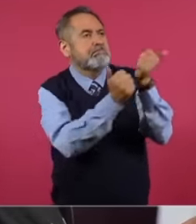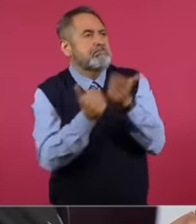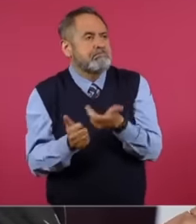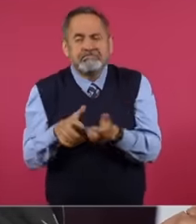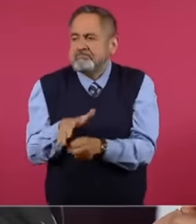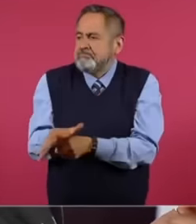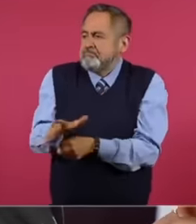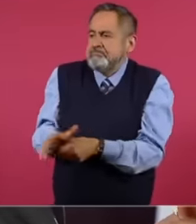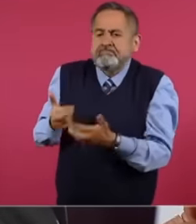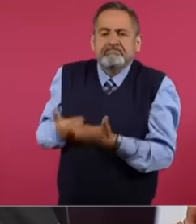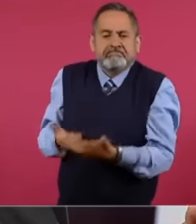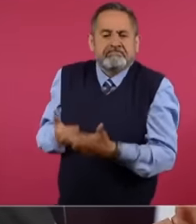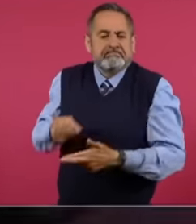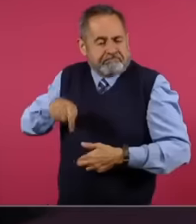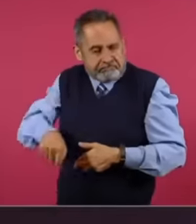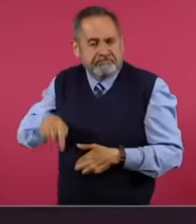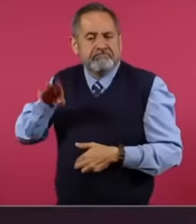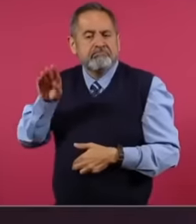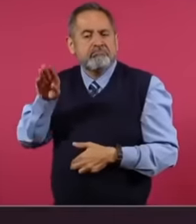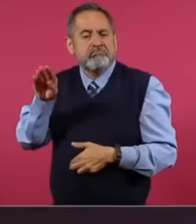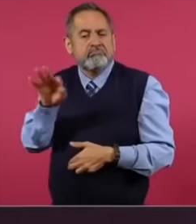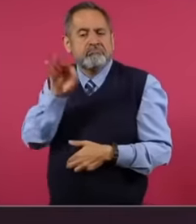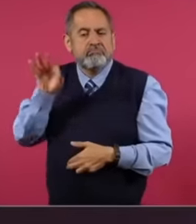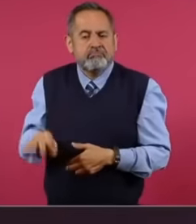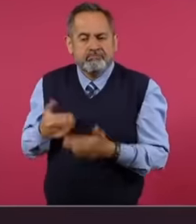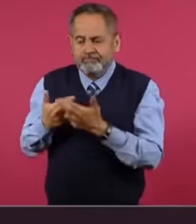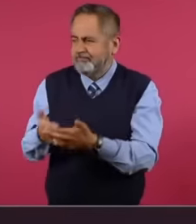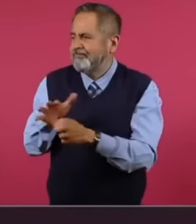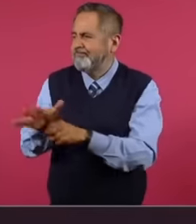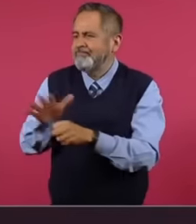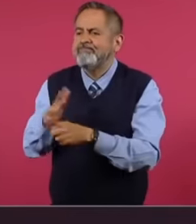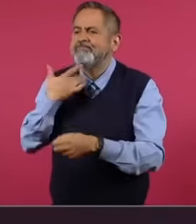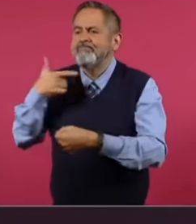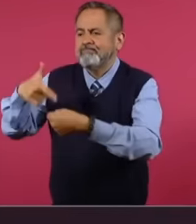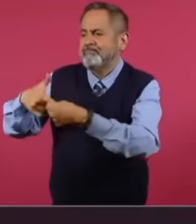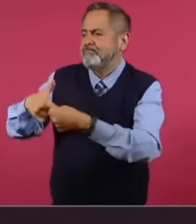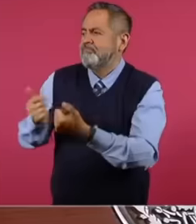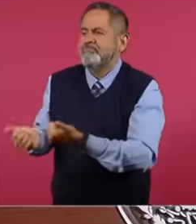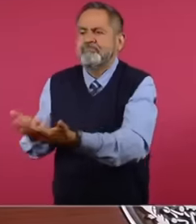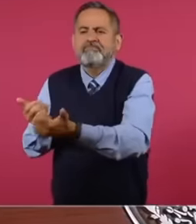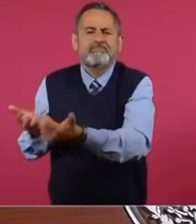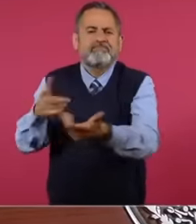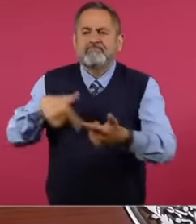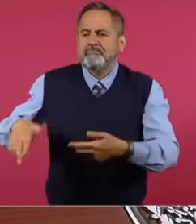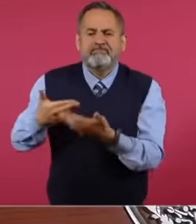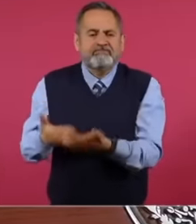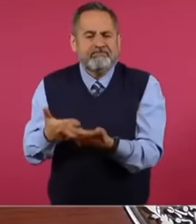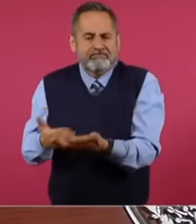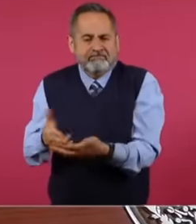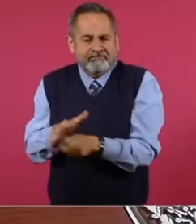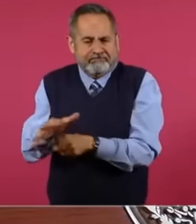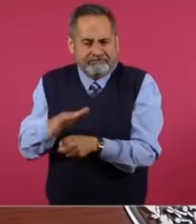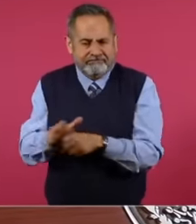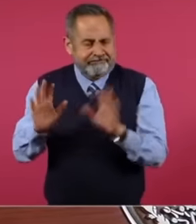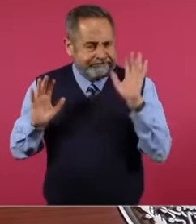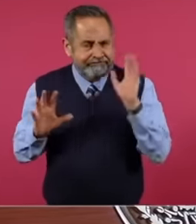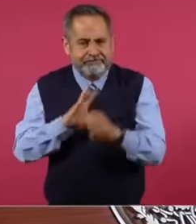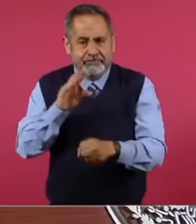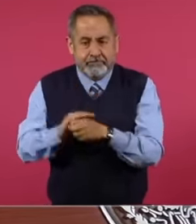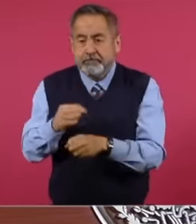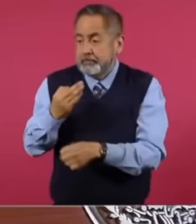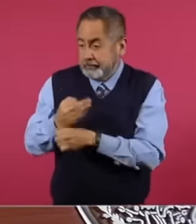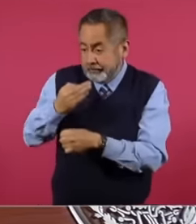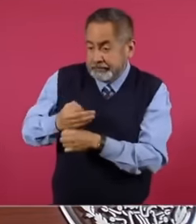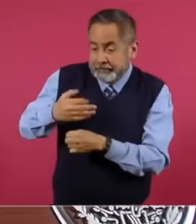que importábamos al 10%. Y ya tenemos en proceso